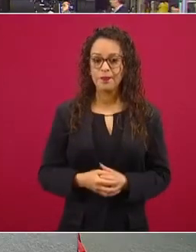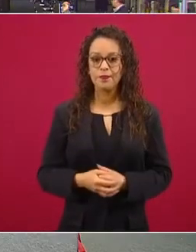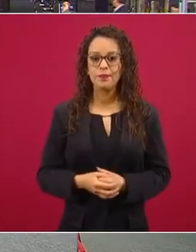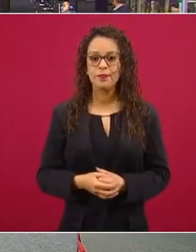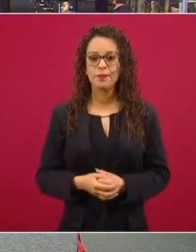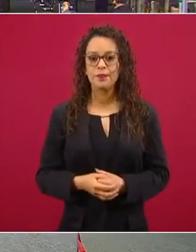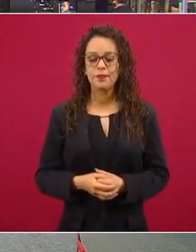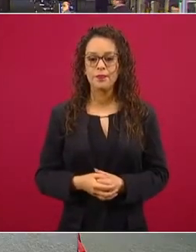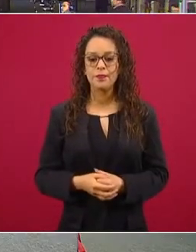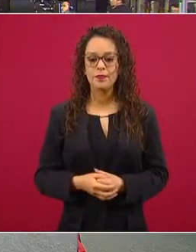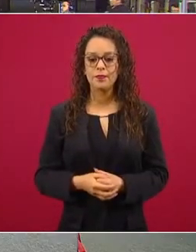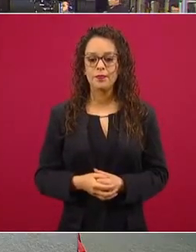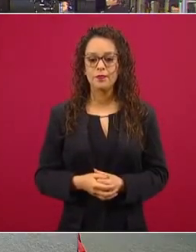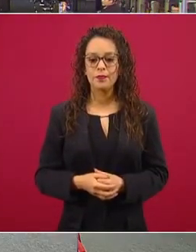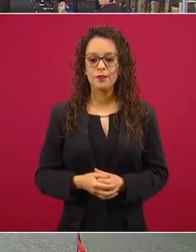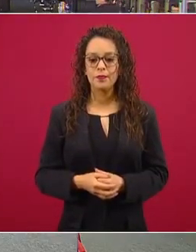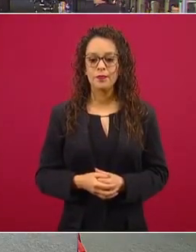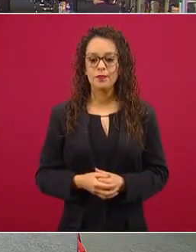¿Ya?